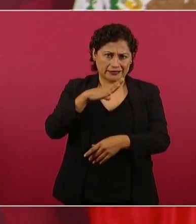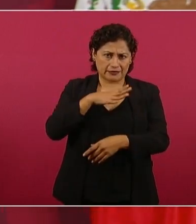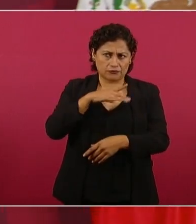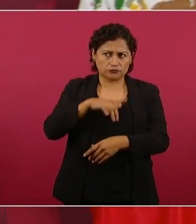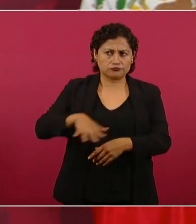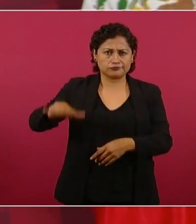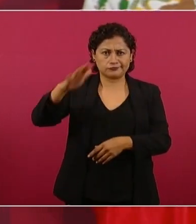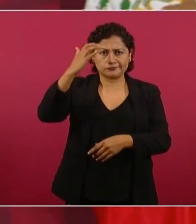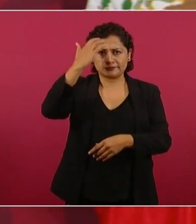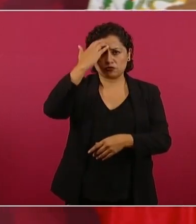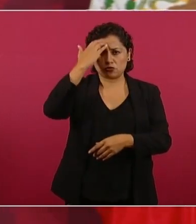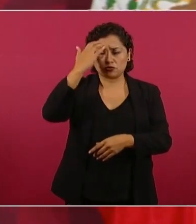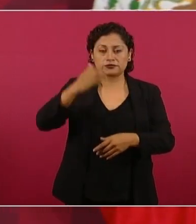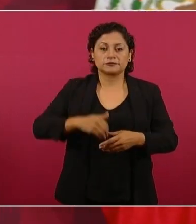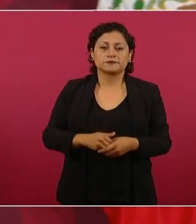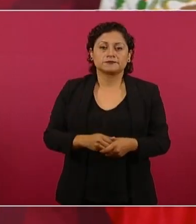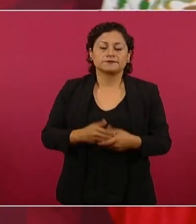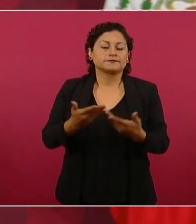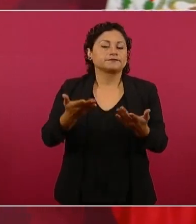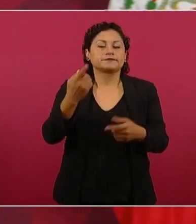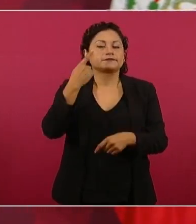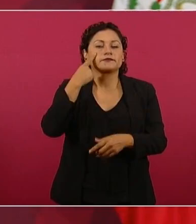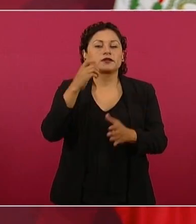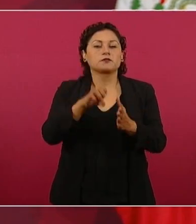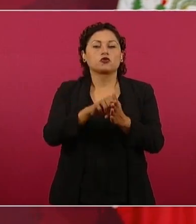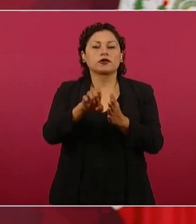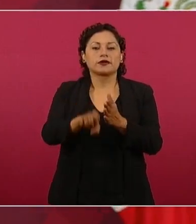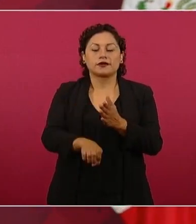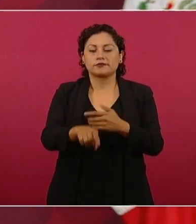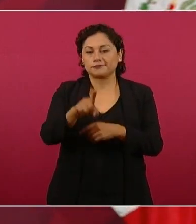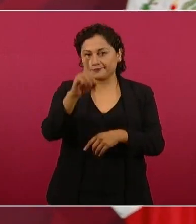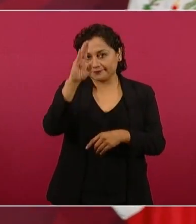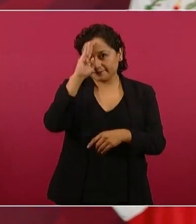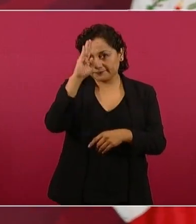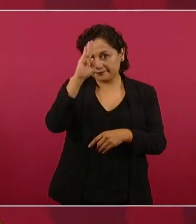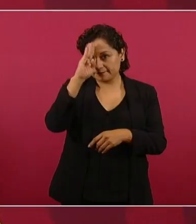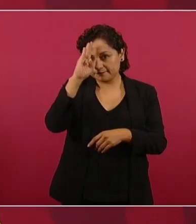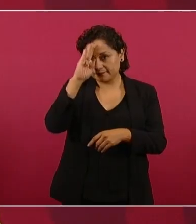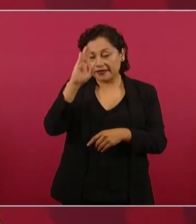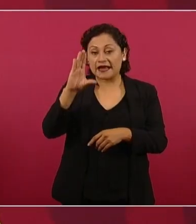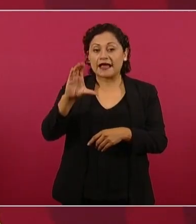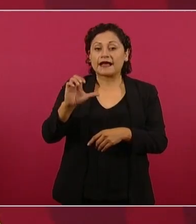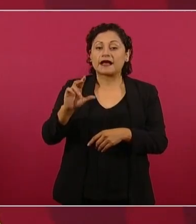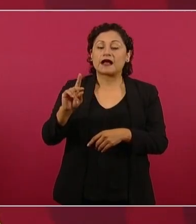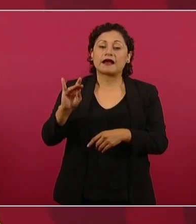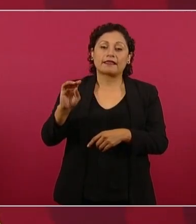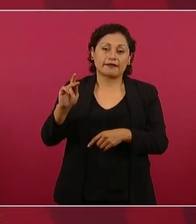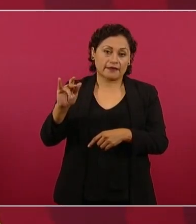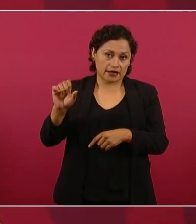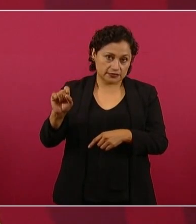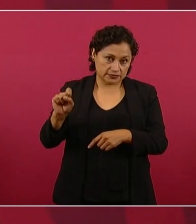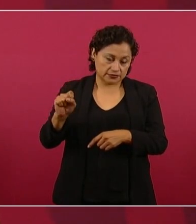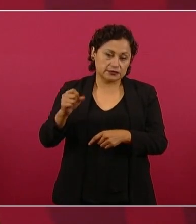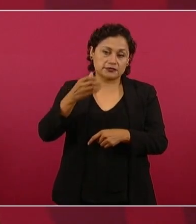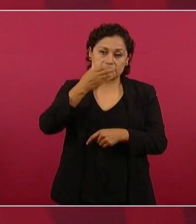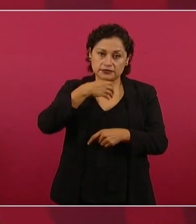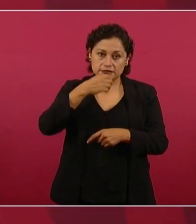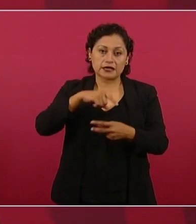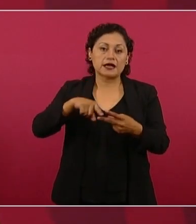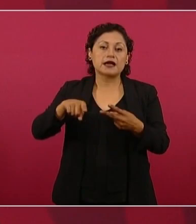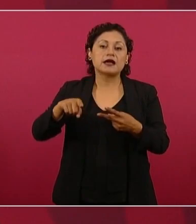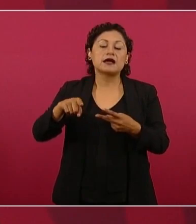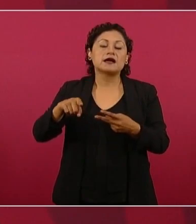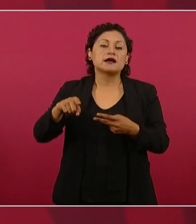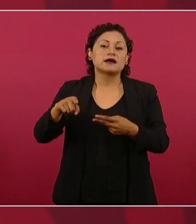nada más pensemos lo que hizo Miguel Cárdenas con miembros